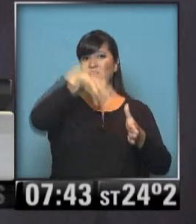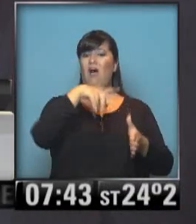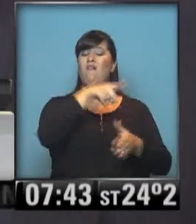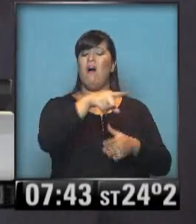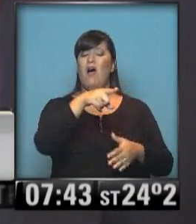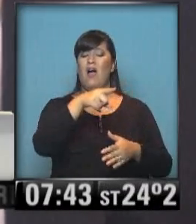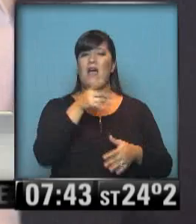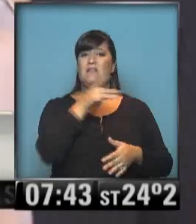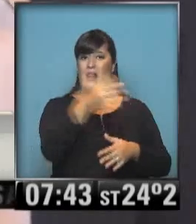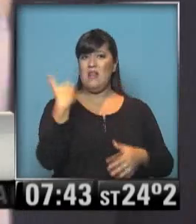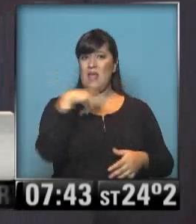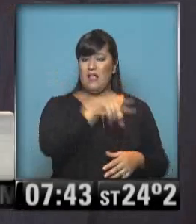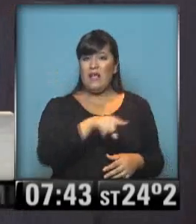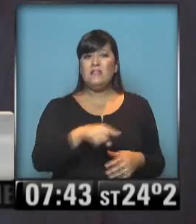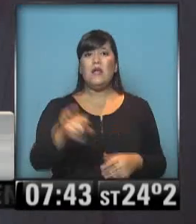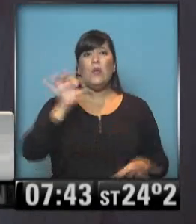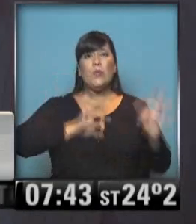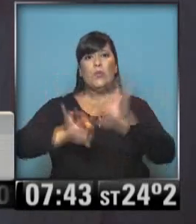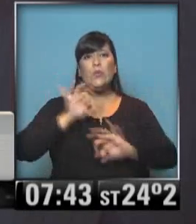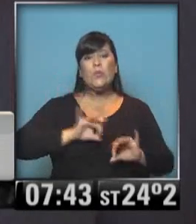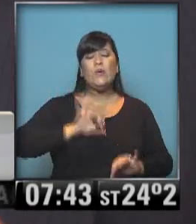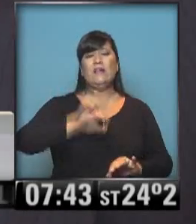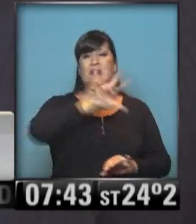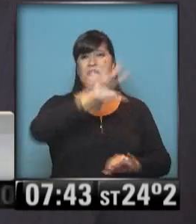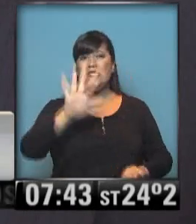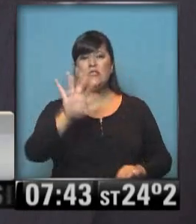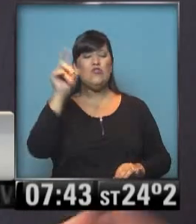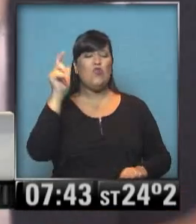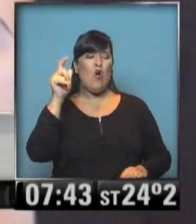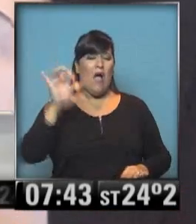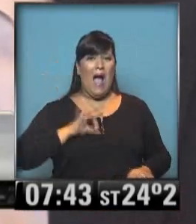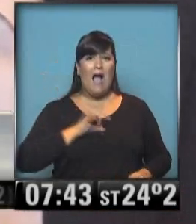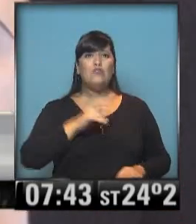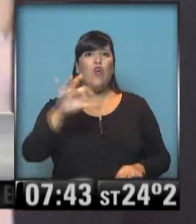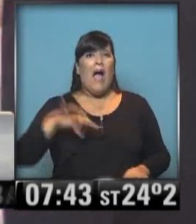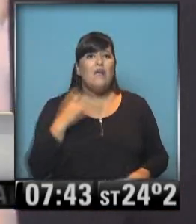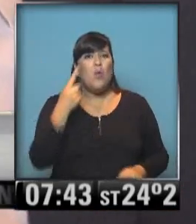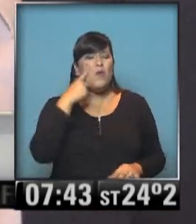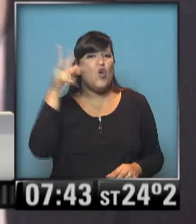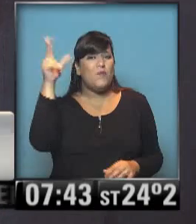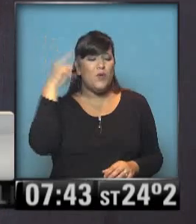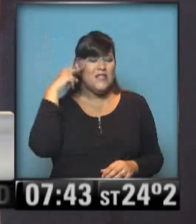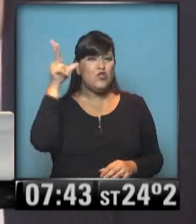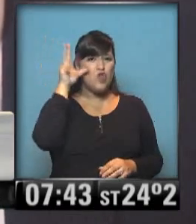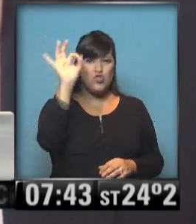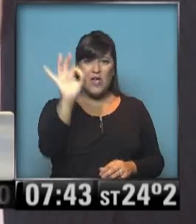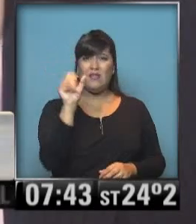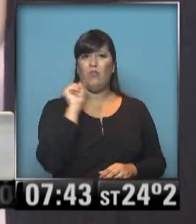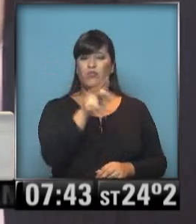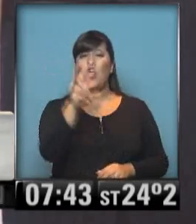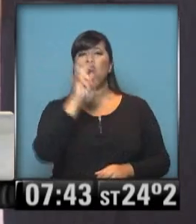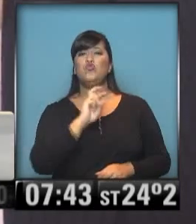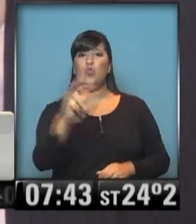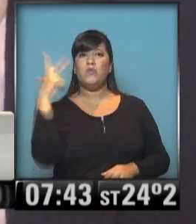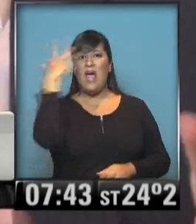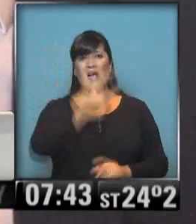estado nacional que tienen una antigüedad de 35 años son del año 80 y van a prestar servicio en la línea de sucte